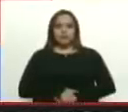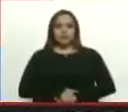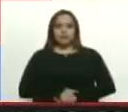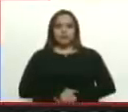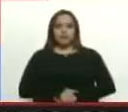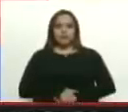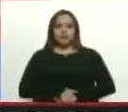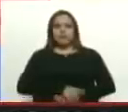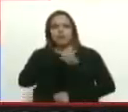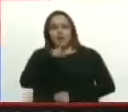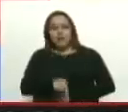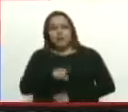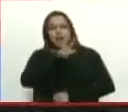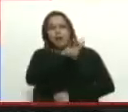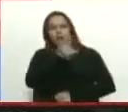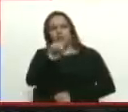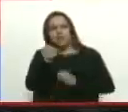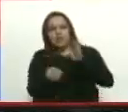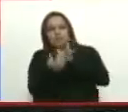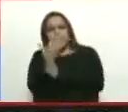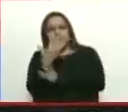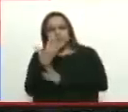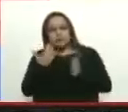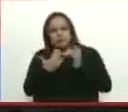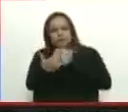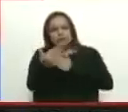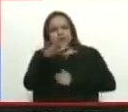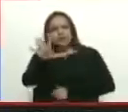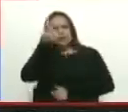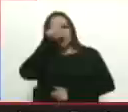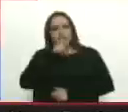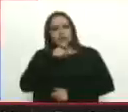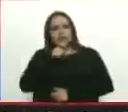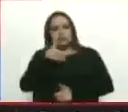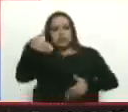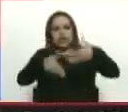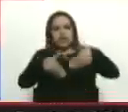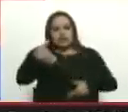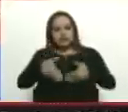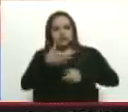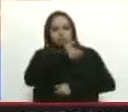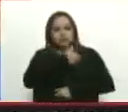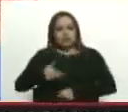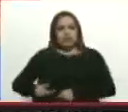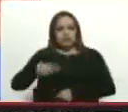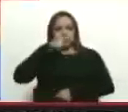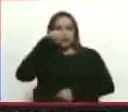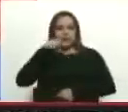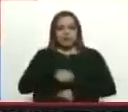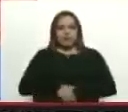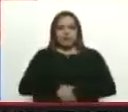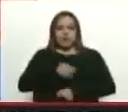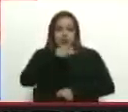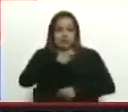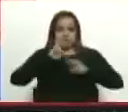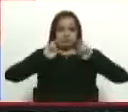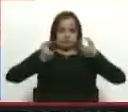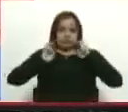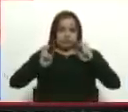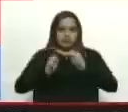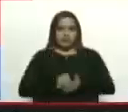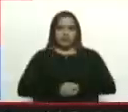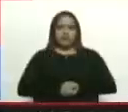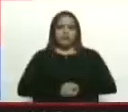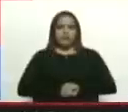también el 20 de mayo, 5 años de la elección del presidente Nicolás Maduro. Yo quiero en este punto, porque